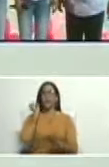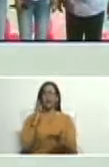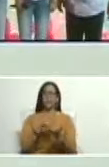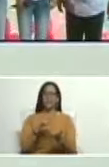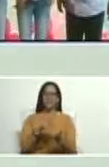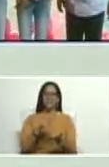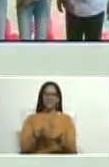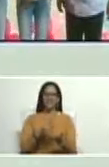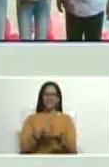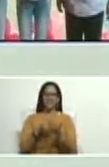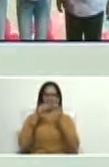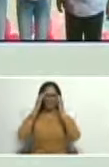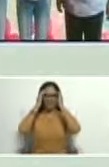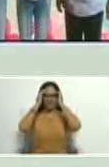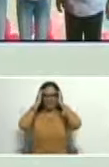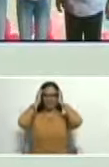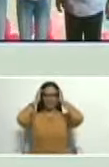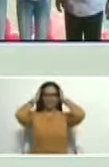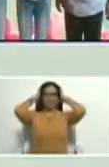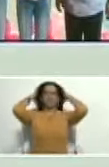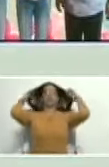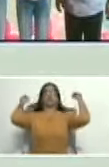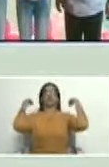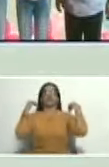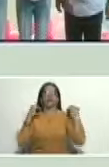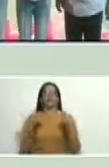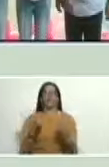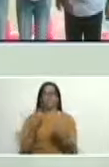presentes, Karen. Mira,